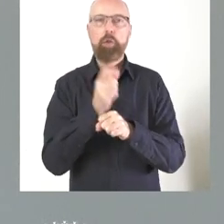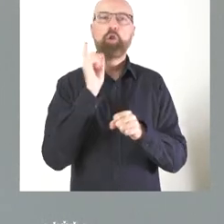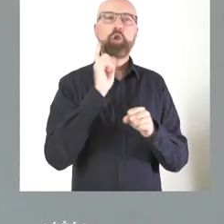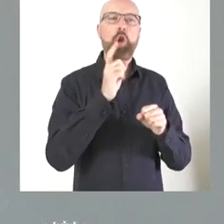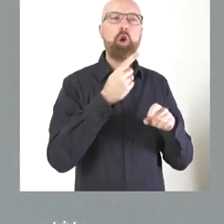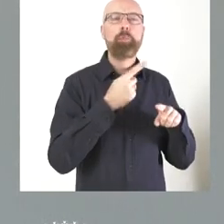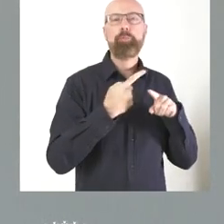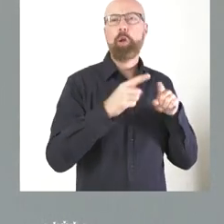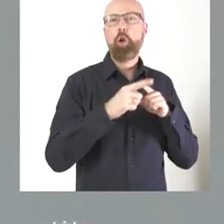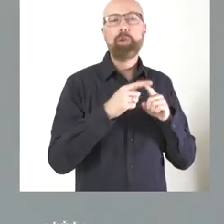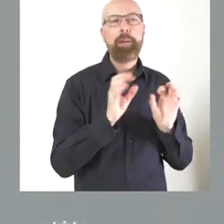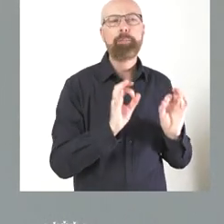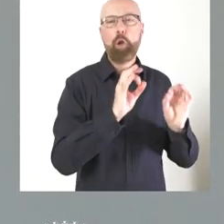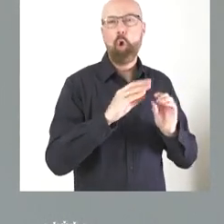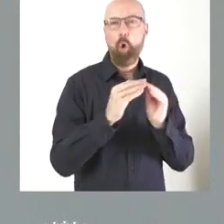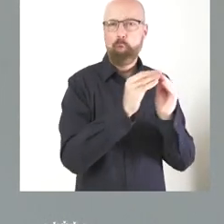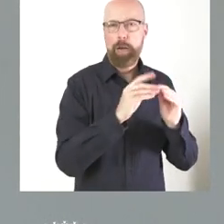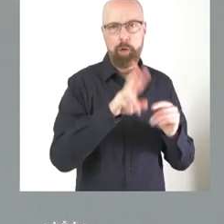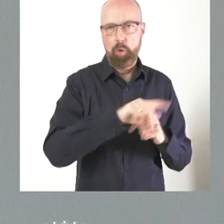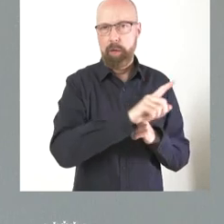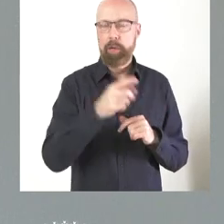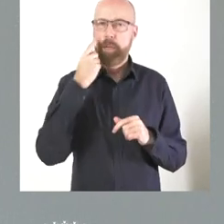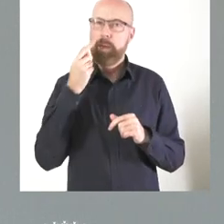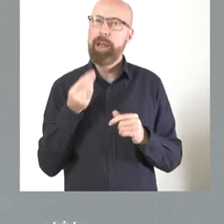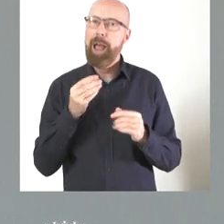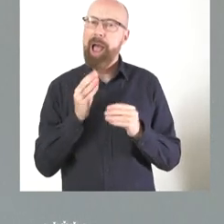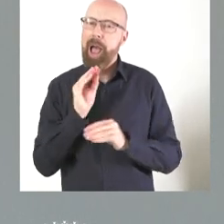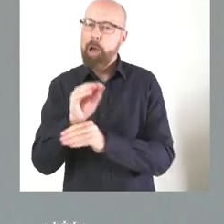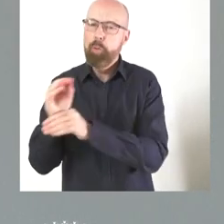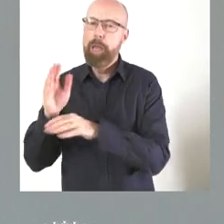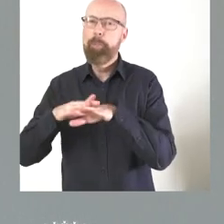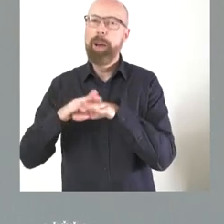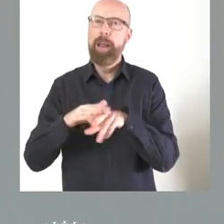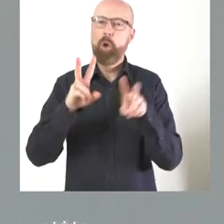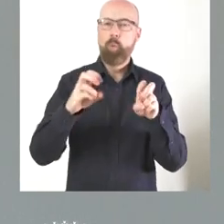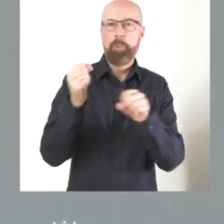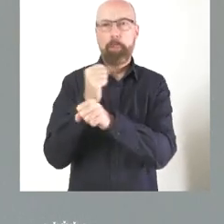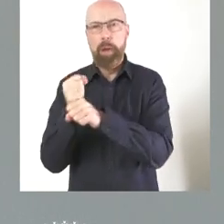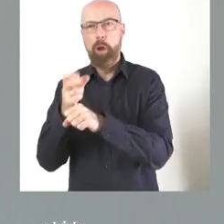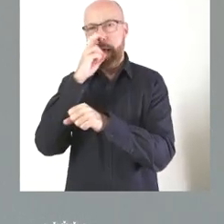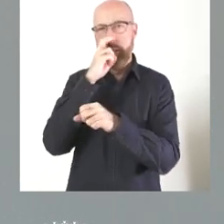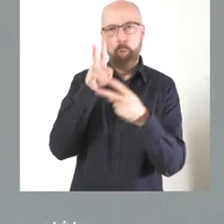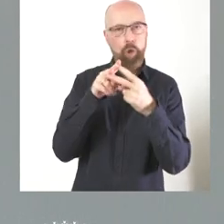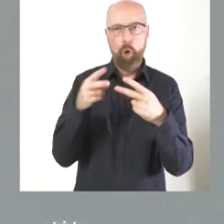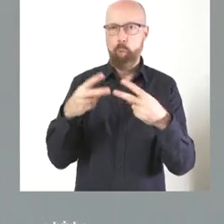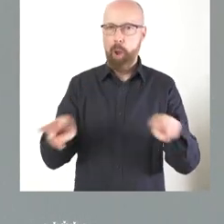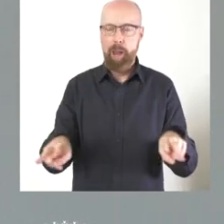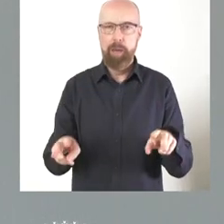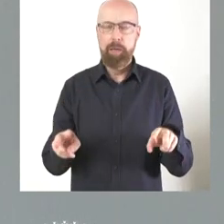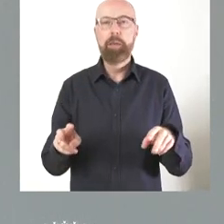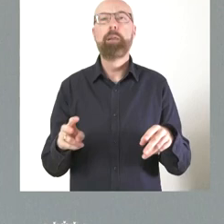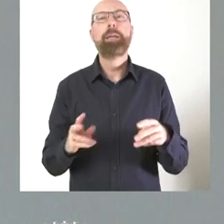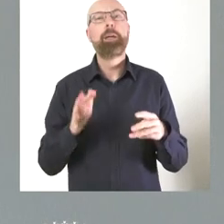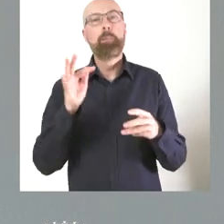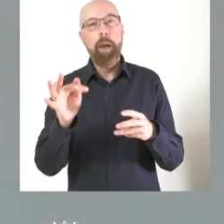comunes que hay que extender estas ayudas en igualdad de condiciones para los nuevos empleos pero los ya existentes y que se tienen de beneficiar